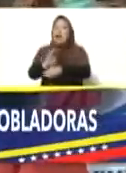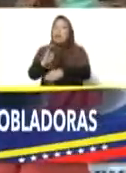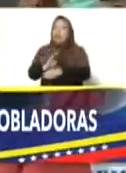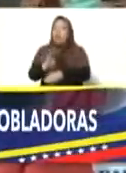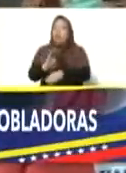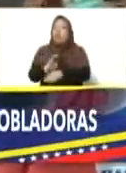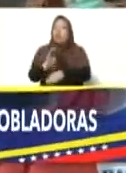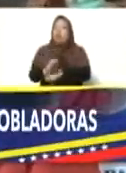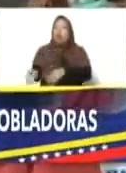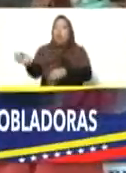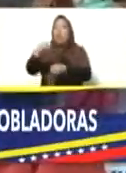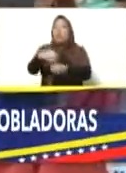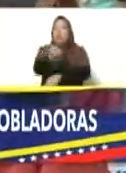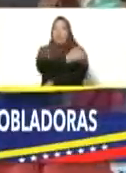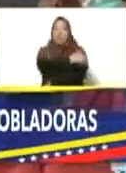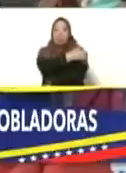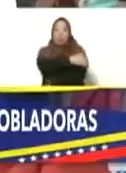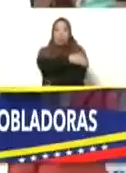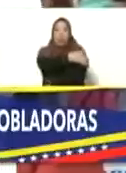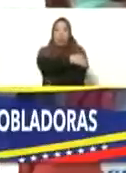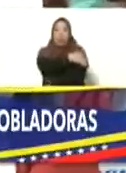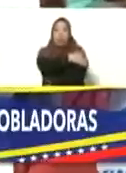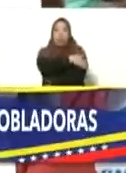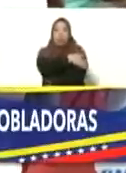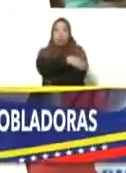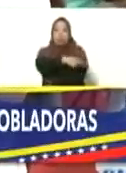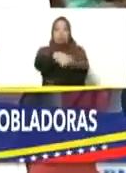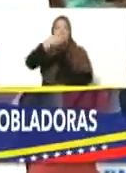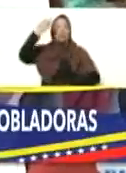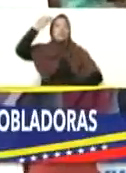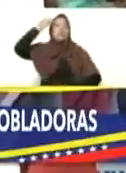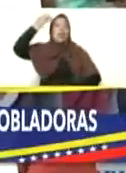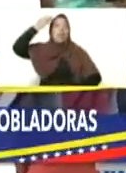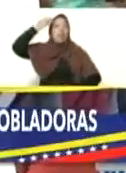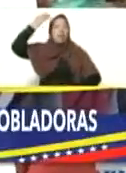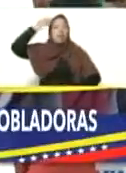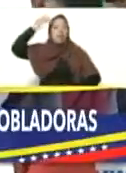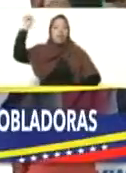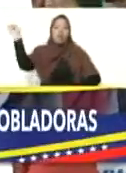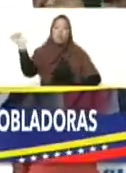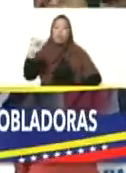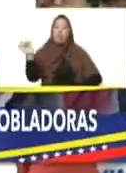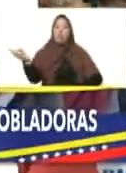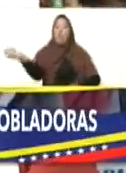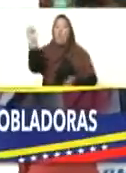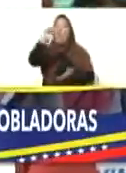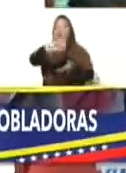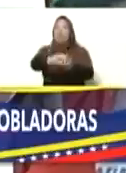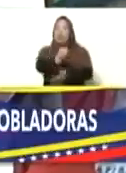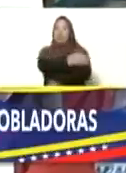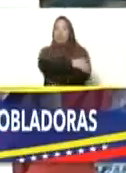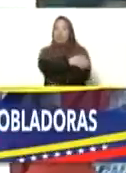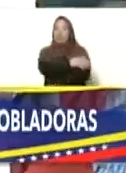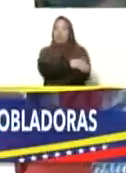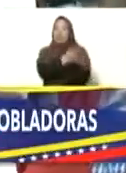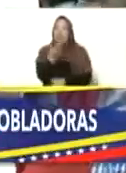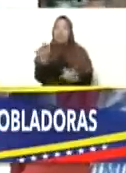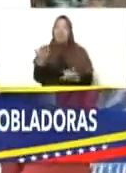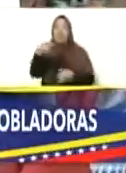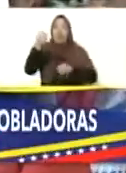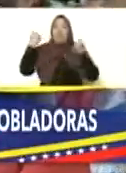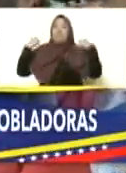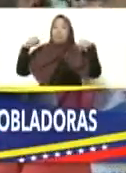nos volvían yo sé que los cosas de que los copeyanos no van a volver pero no pueden volver las malas